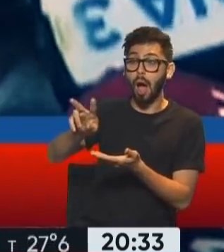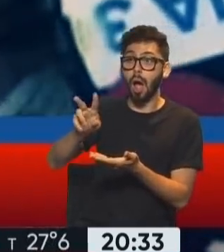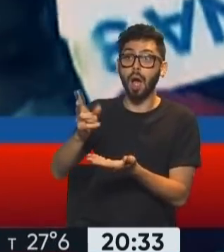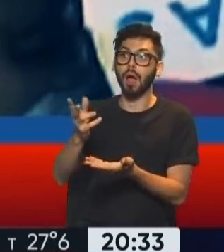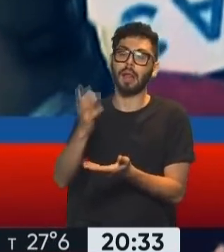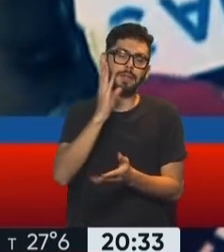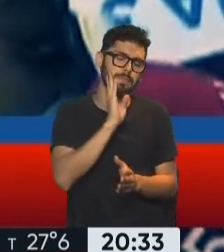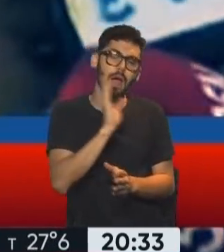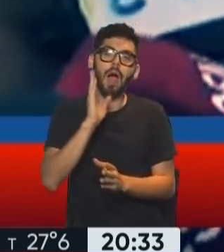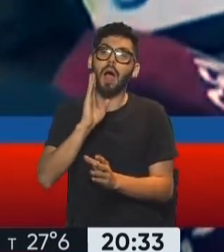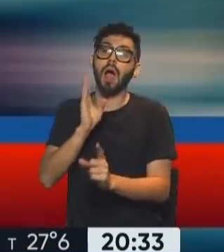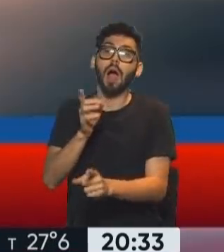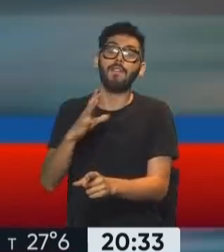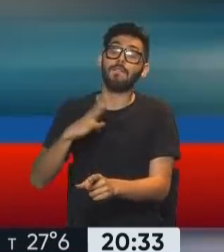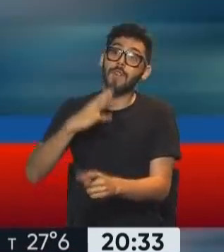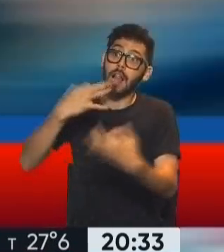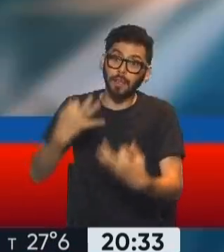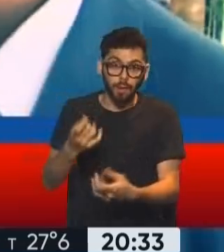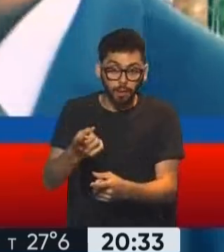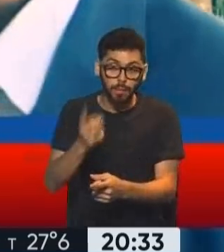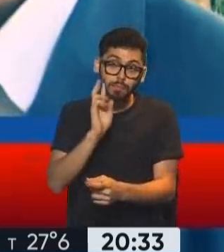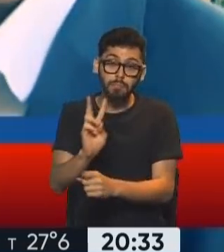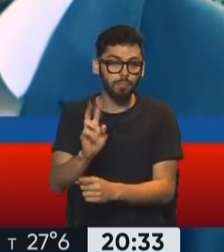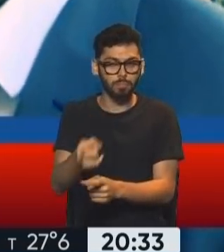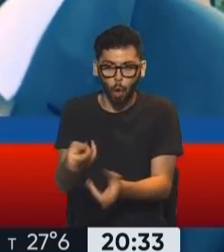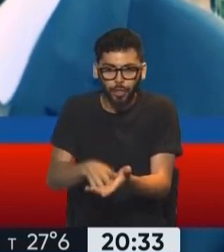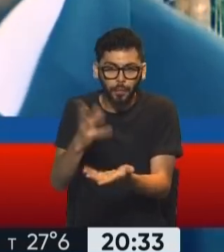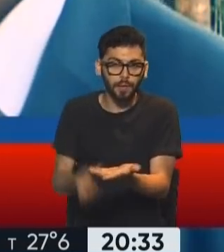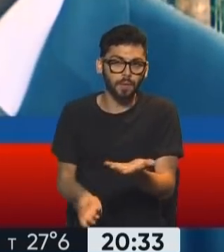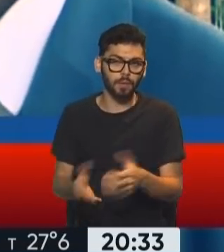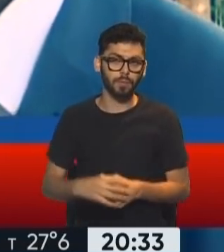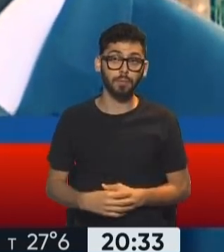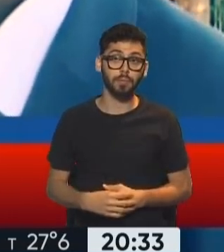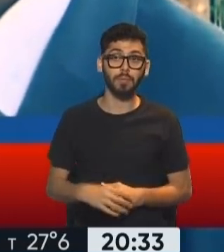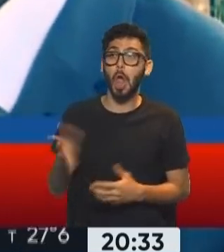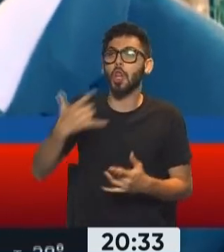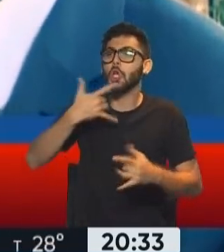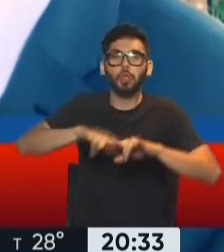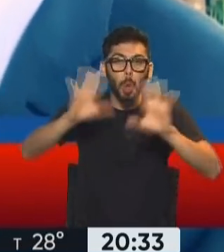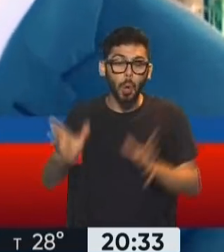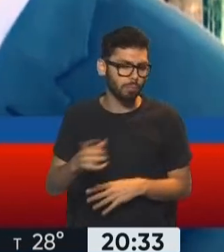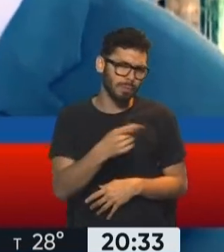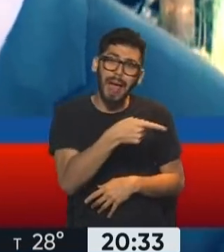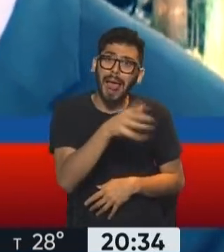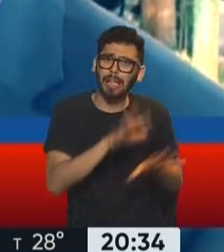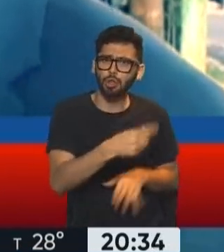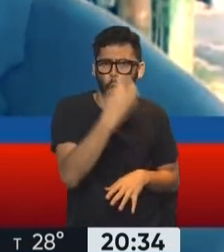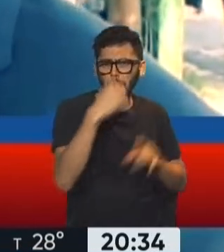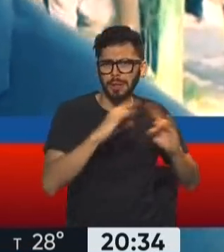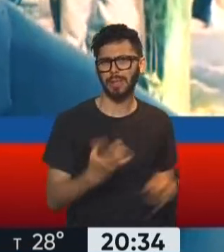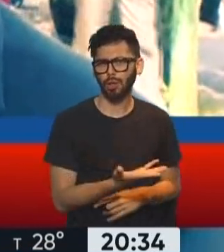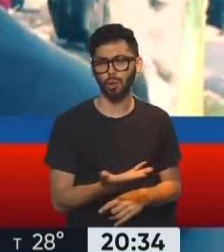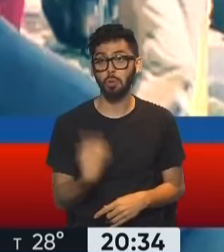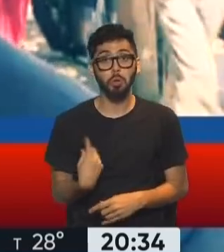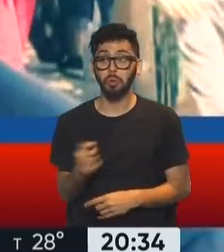show, tristemente es un show. El circo lo armaron ellos, o sea, te repito, nosotros estamos acá solos esperando